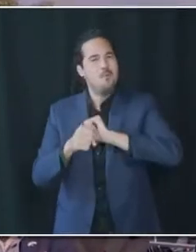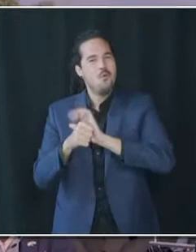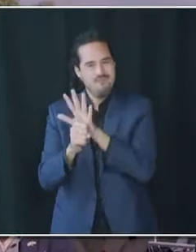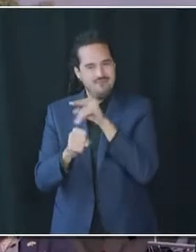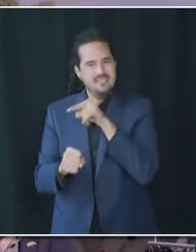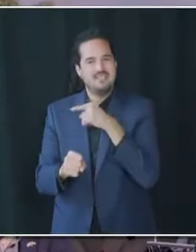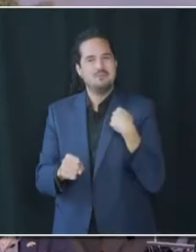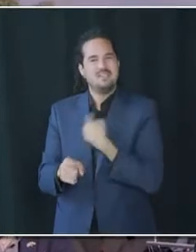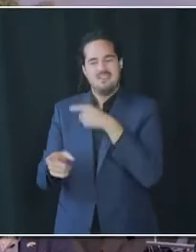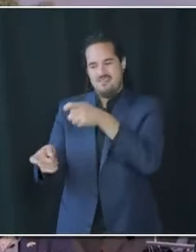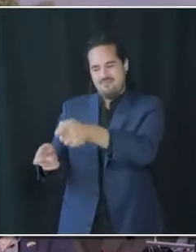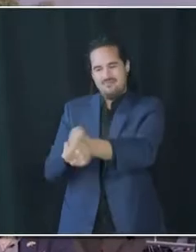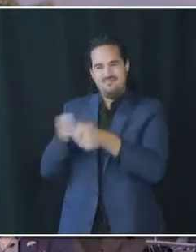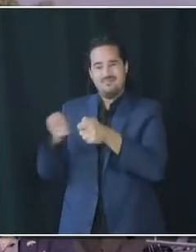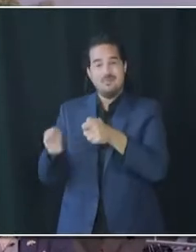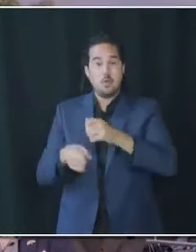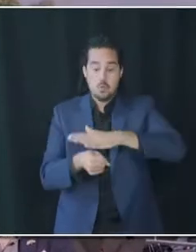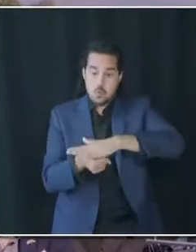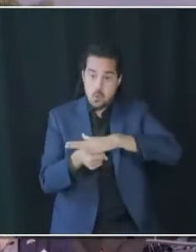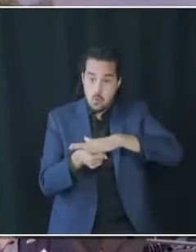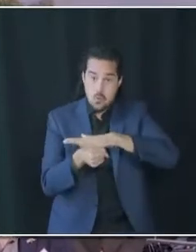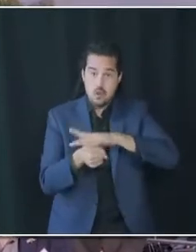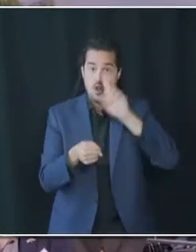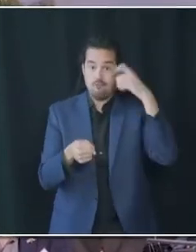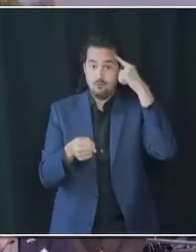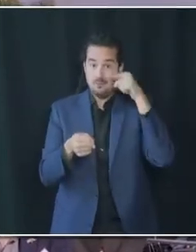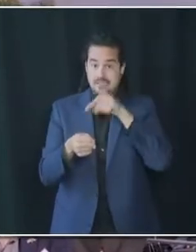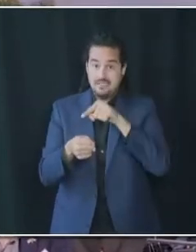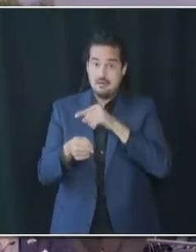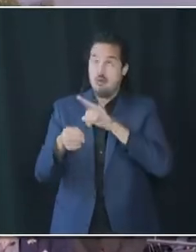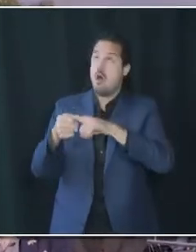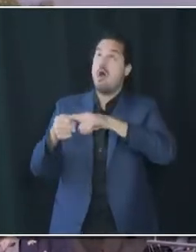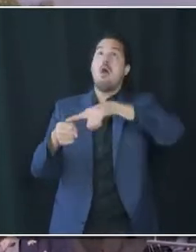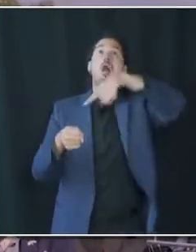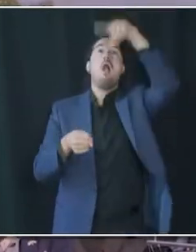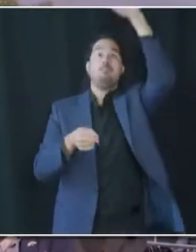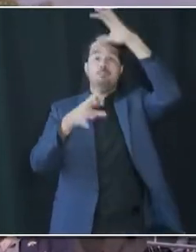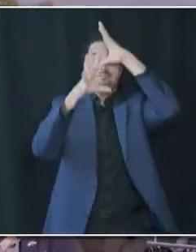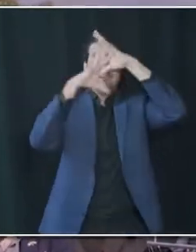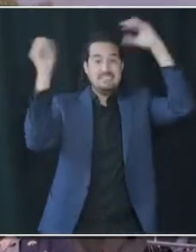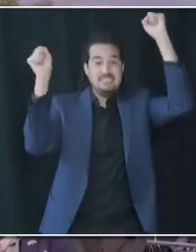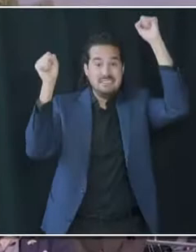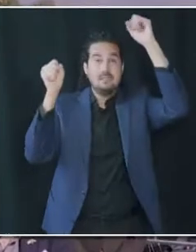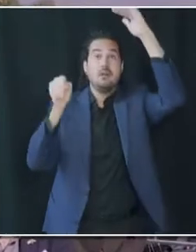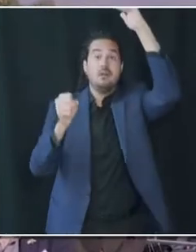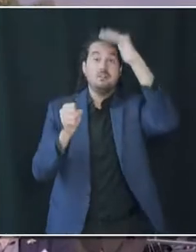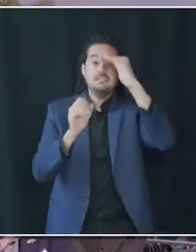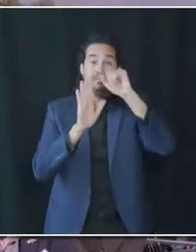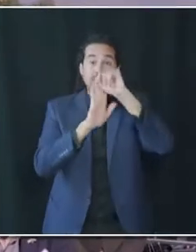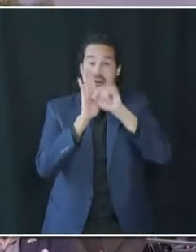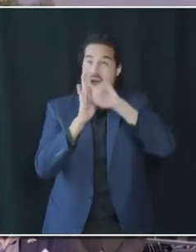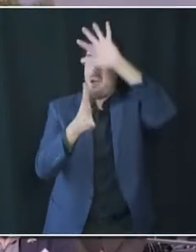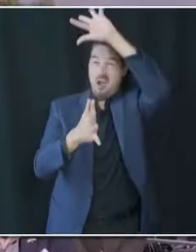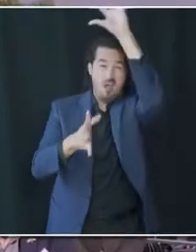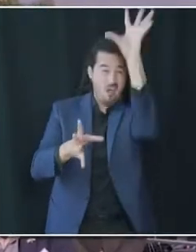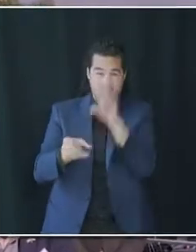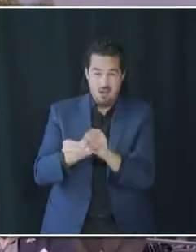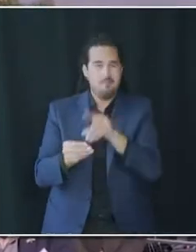y del gobierno local se requerirá este tipo de sociedad para salir a la comunidad de asegurarse